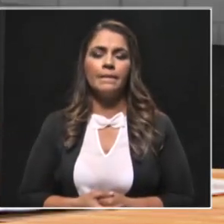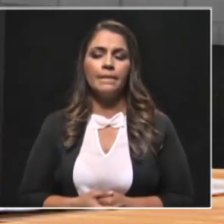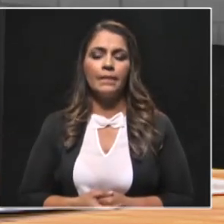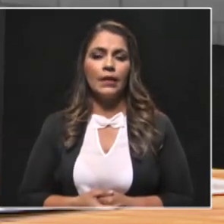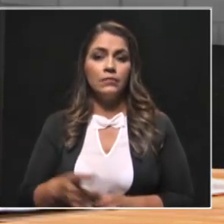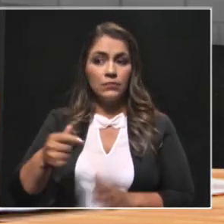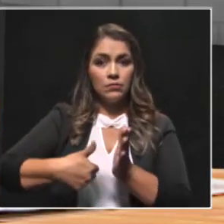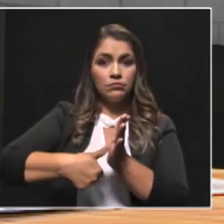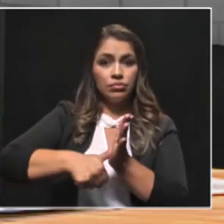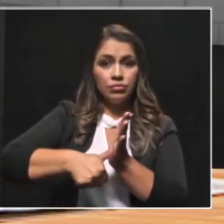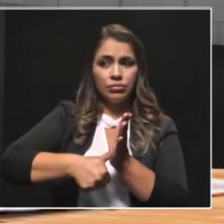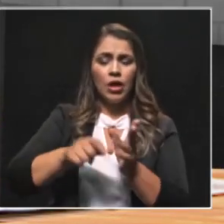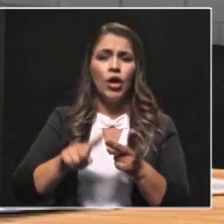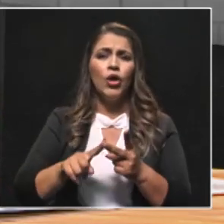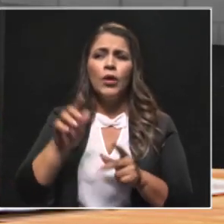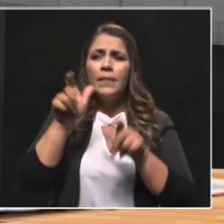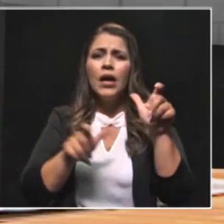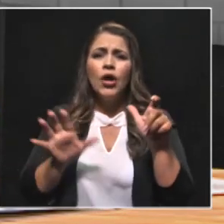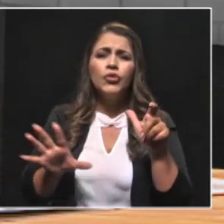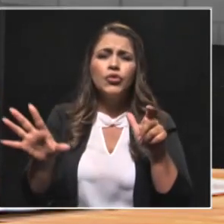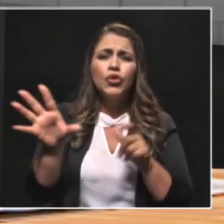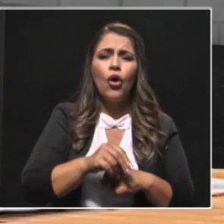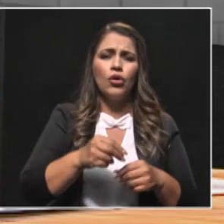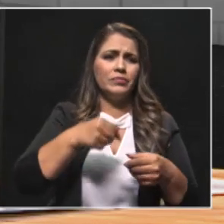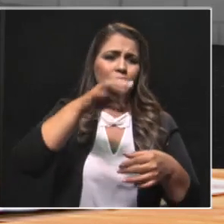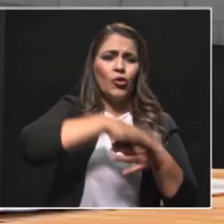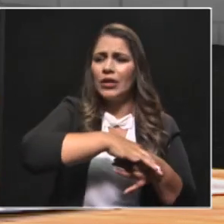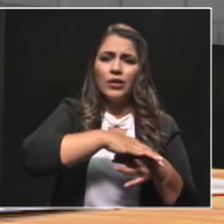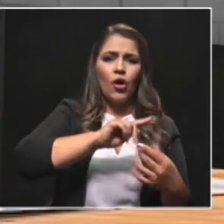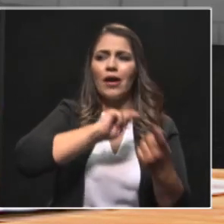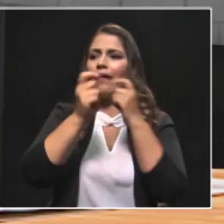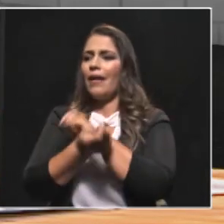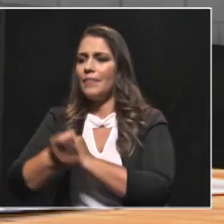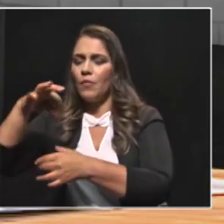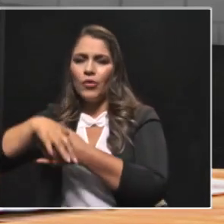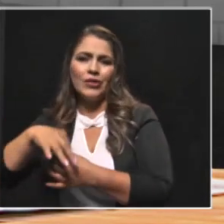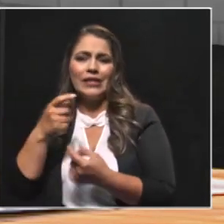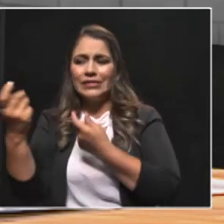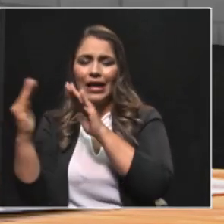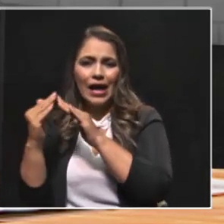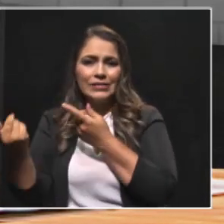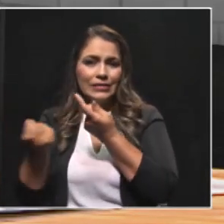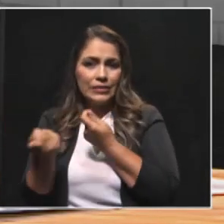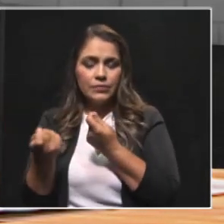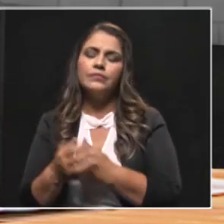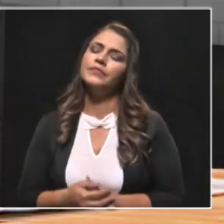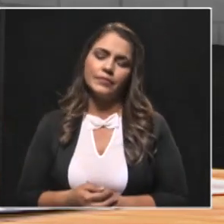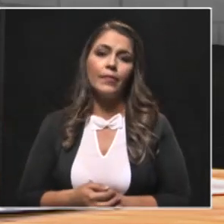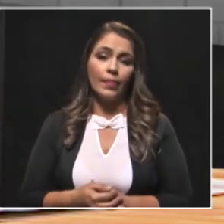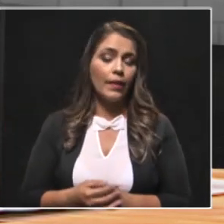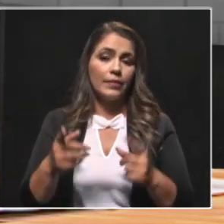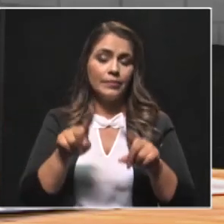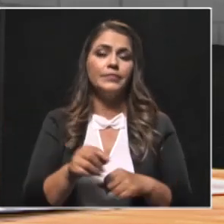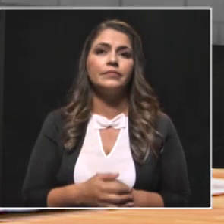solo sus sedes y oficinas para que todos nos acerquemos a cambiar nuestro puesto de votación para que nos quede más cerquita a la casa, sino también que ha